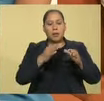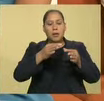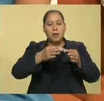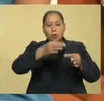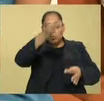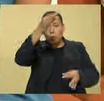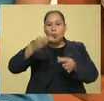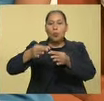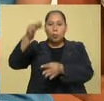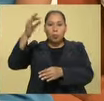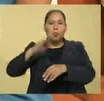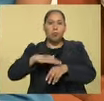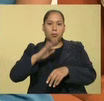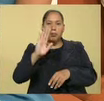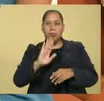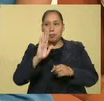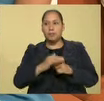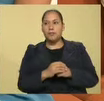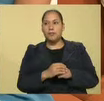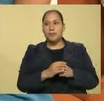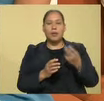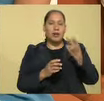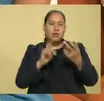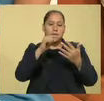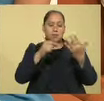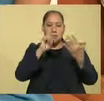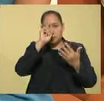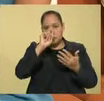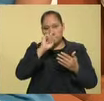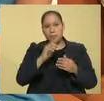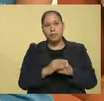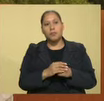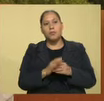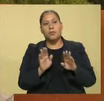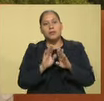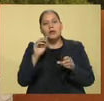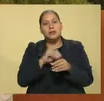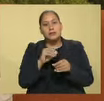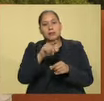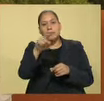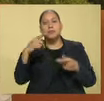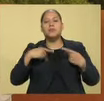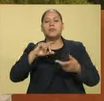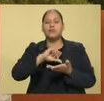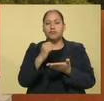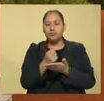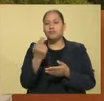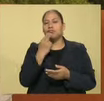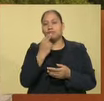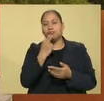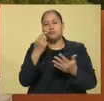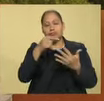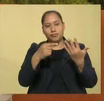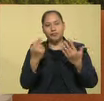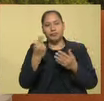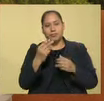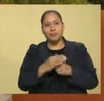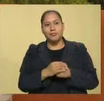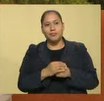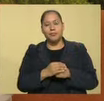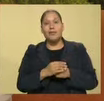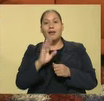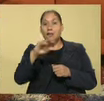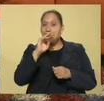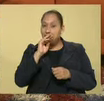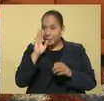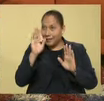más largas. Entonces, bueno, pues esos son algunos de los secretos que deben de utilizar las tallas petit. Oye, mamá,